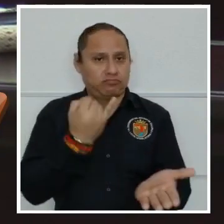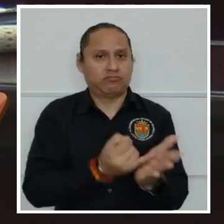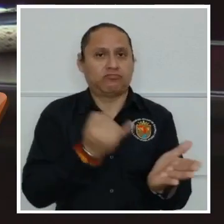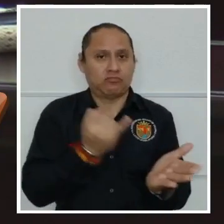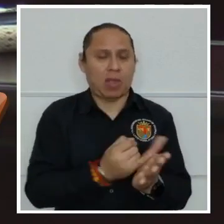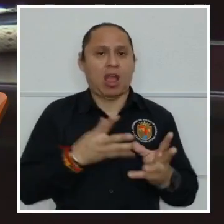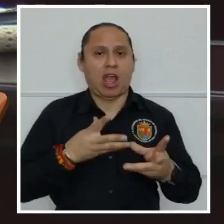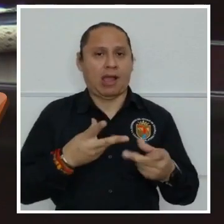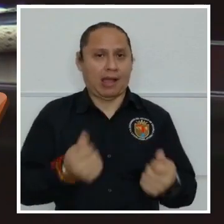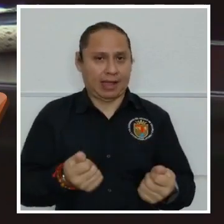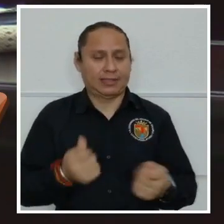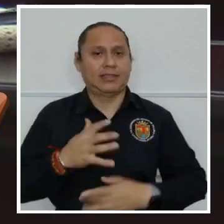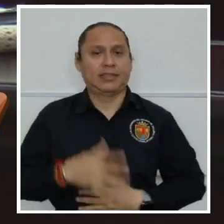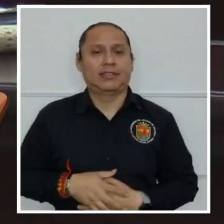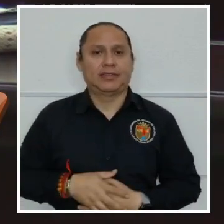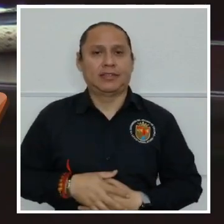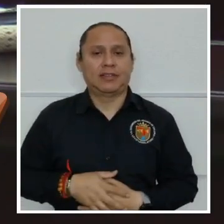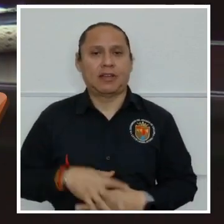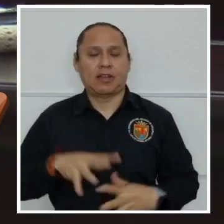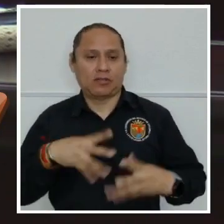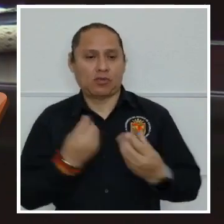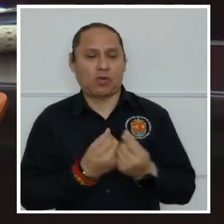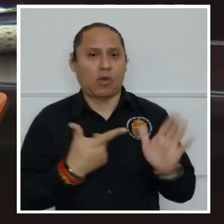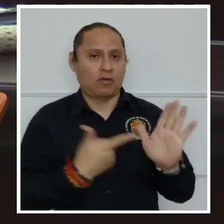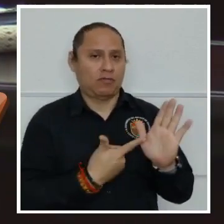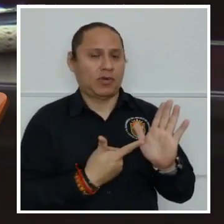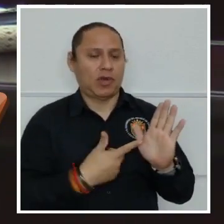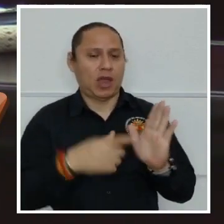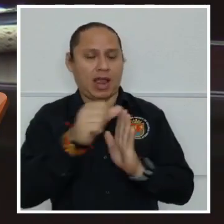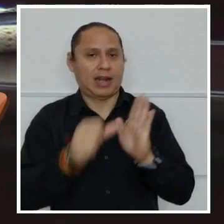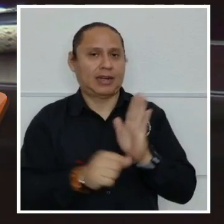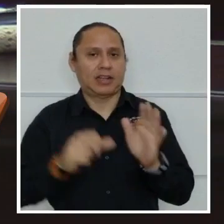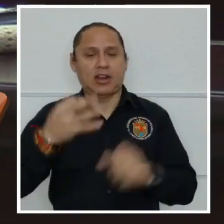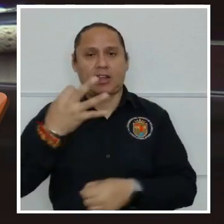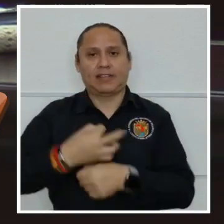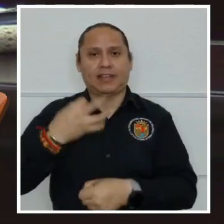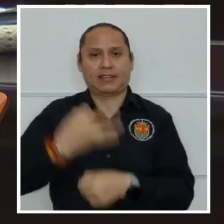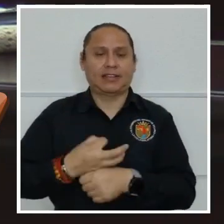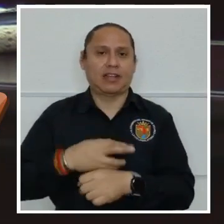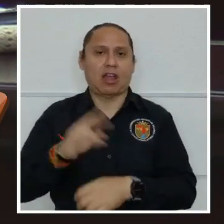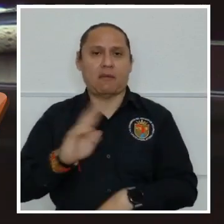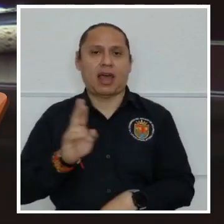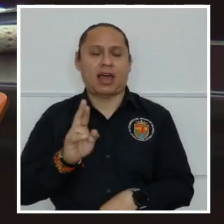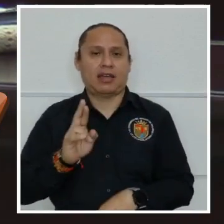con el gasto público con apego a lo establecido en el artículo